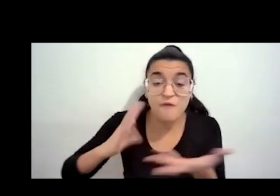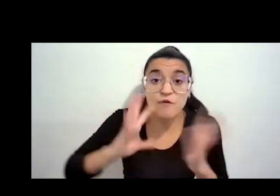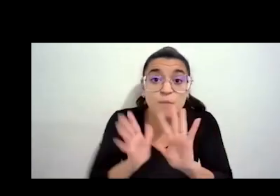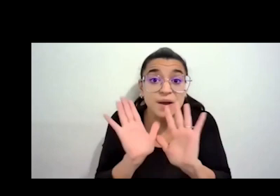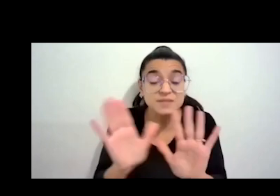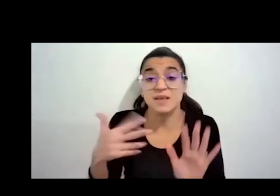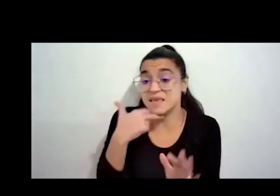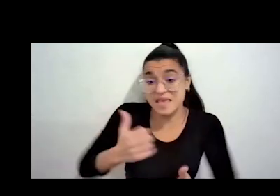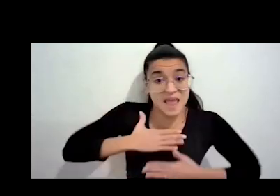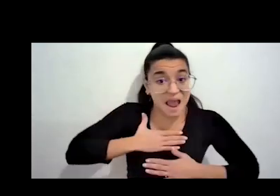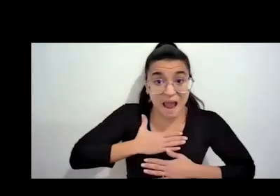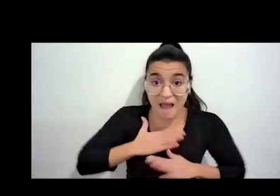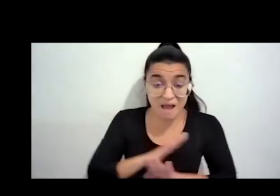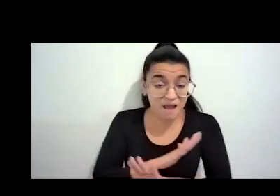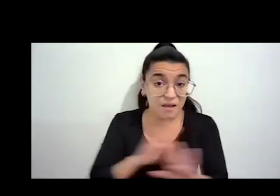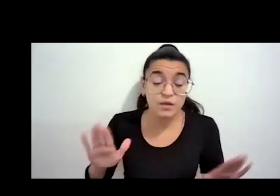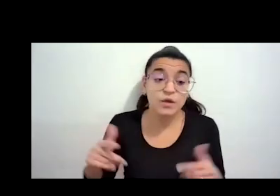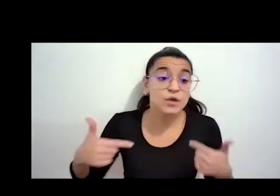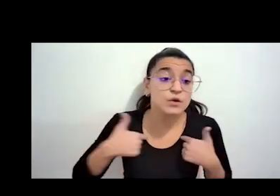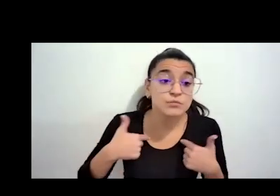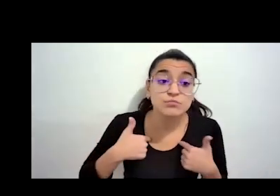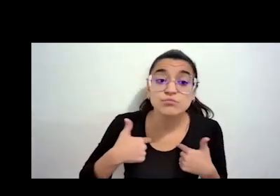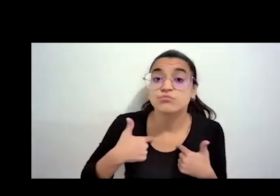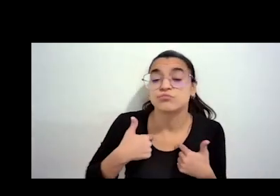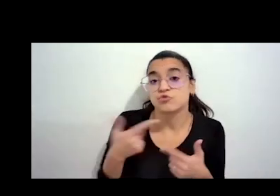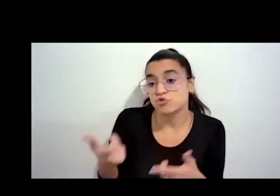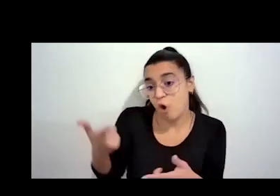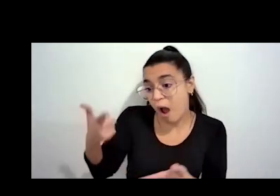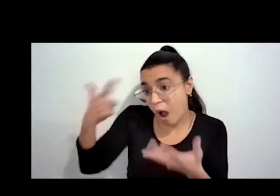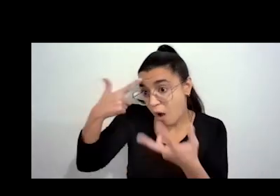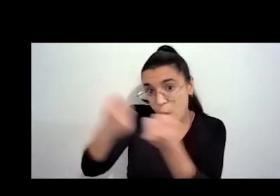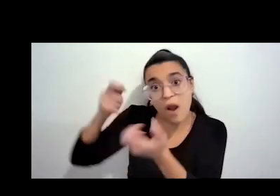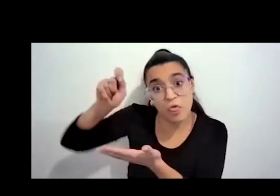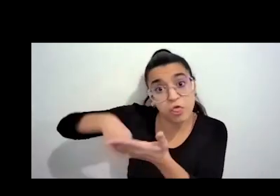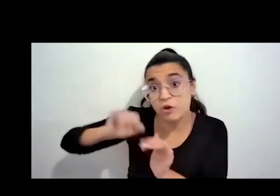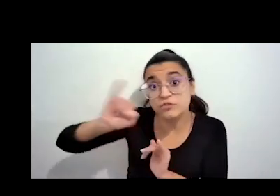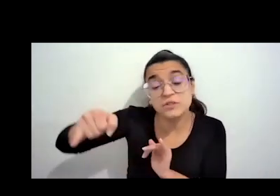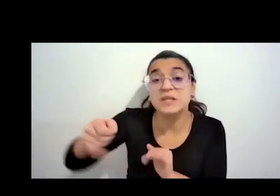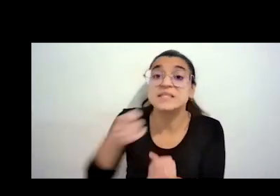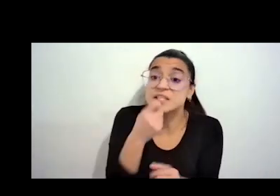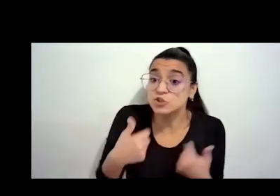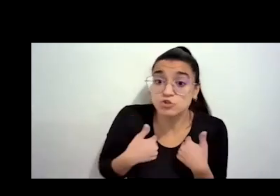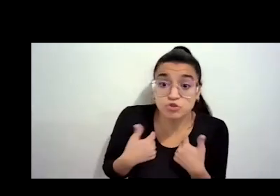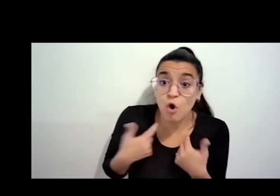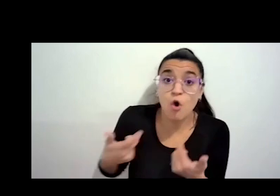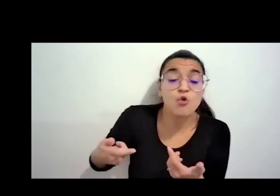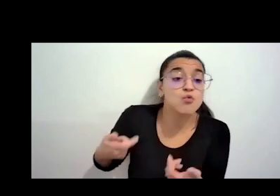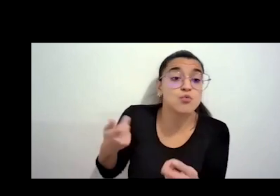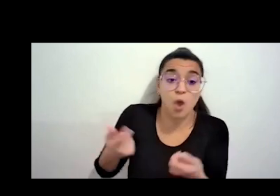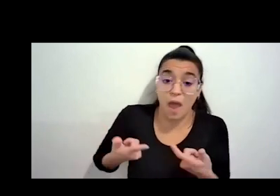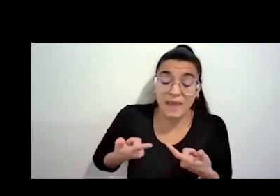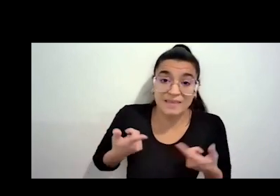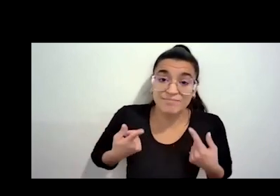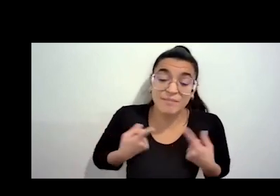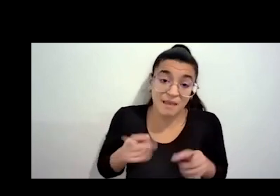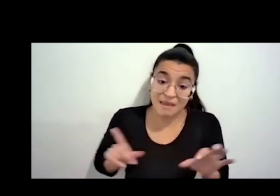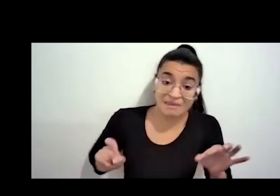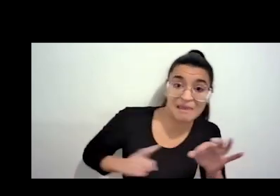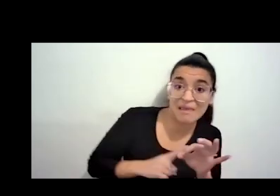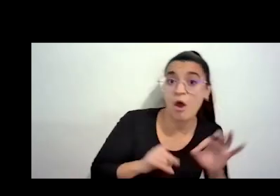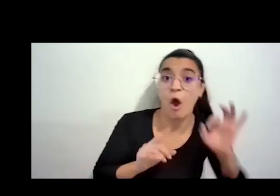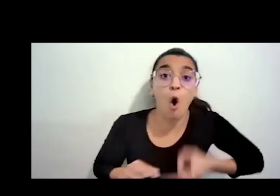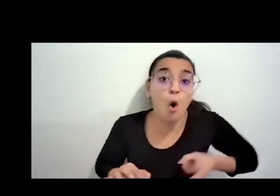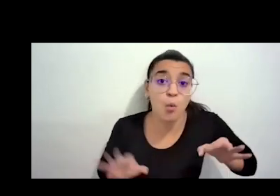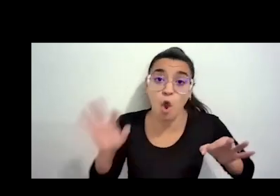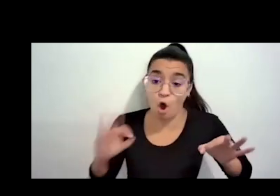hija, en tanto yo di mi consentimiento, aun cuando yo no hubiera aportado el material genético para esa práctica.